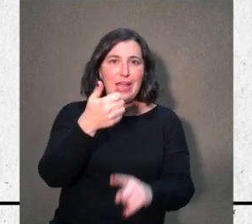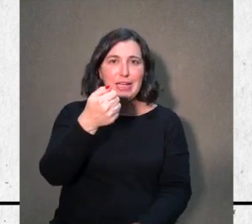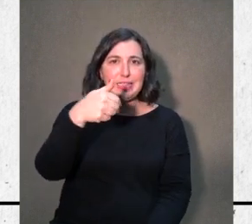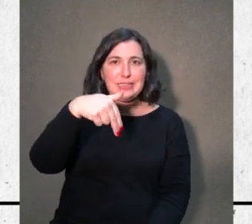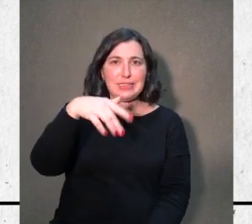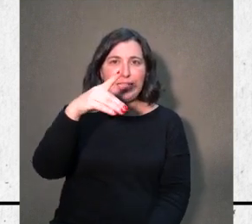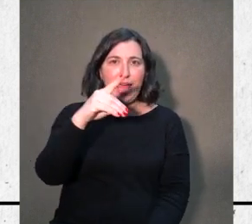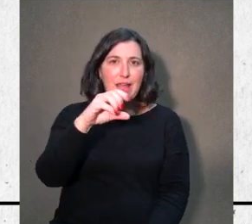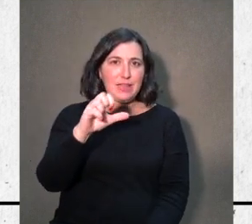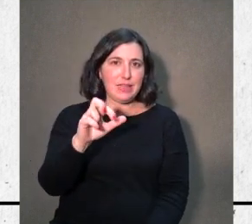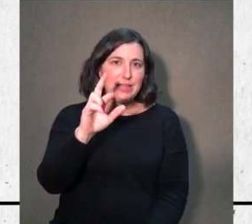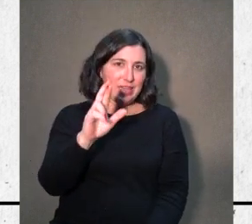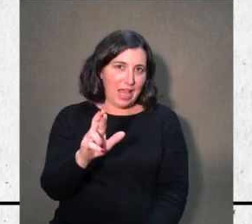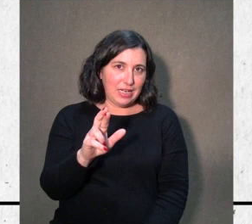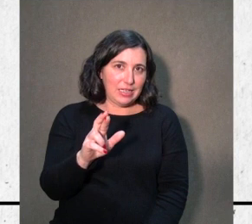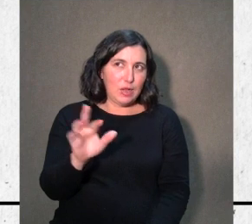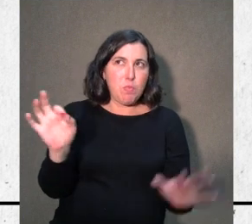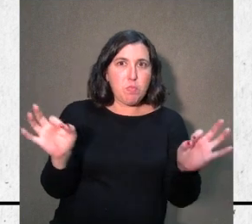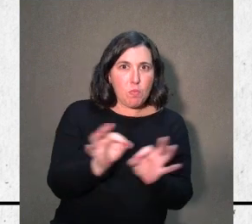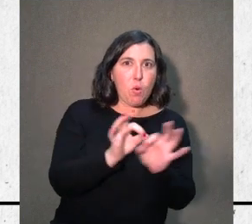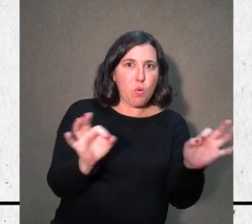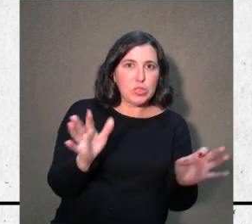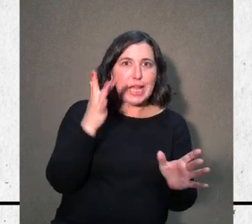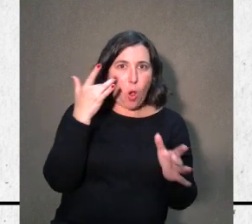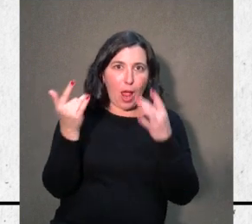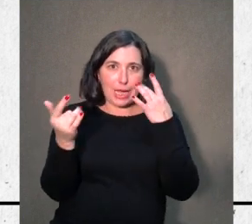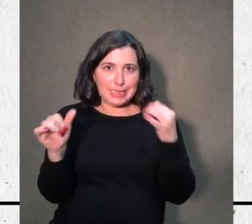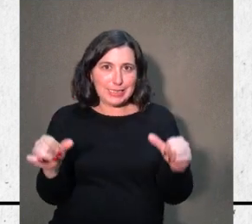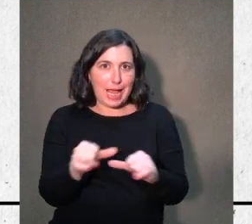Entonces, yo tengo un poco esa costumbre de...